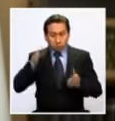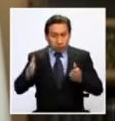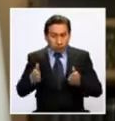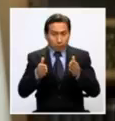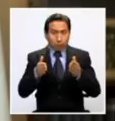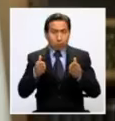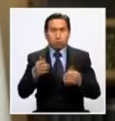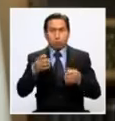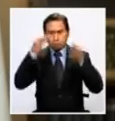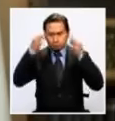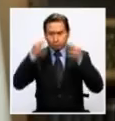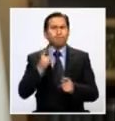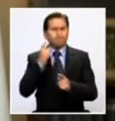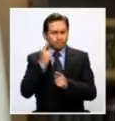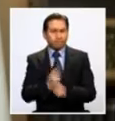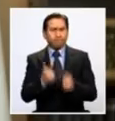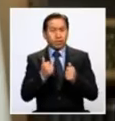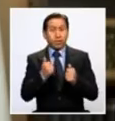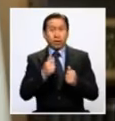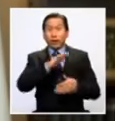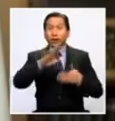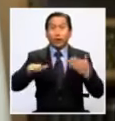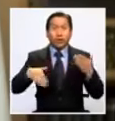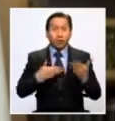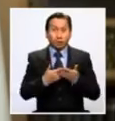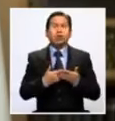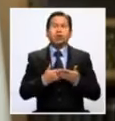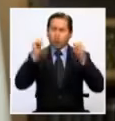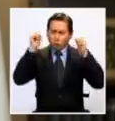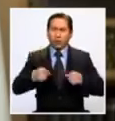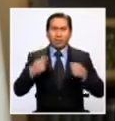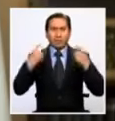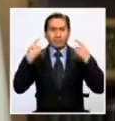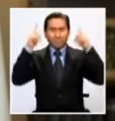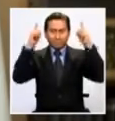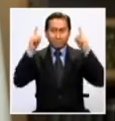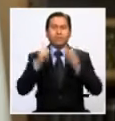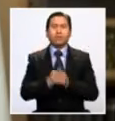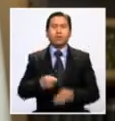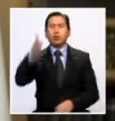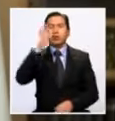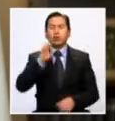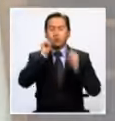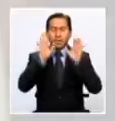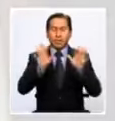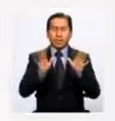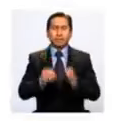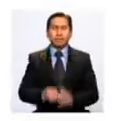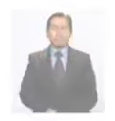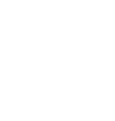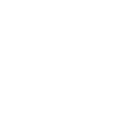tenemos la decisión, entre todos lo vamos a lograr. Que Dios los bendiga.